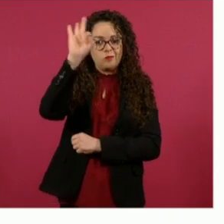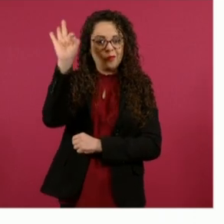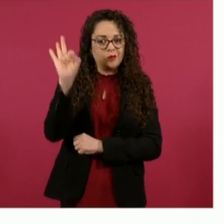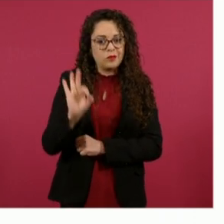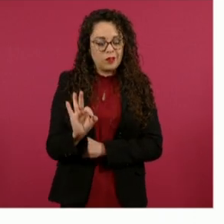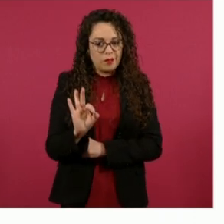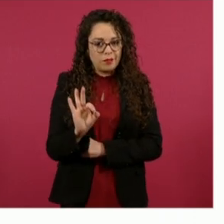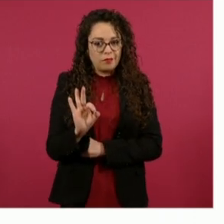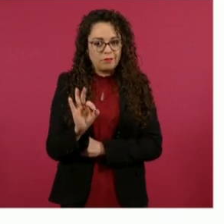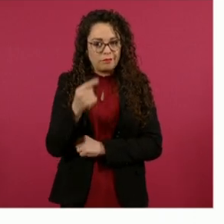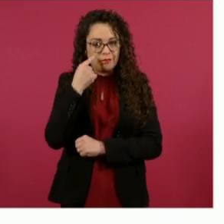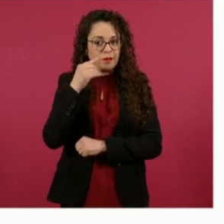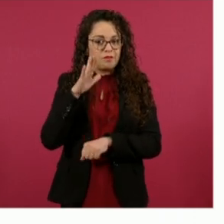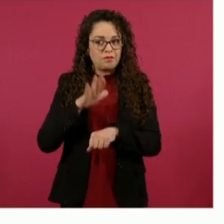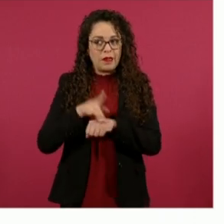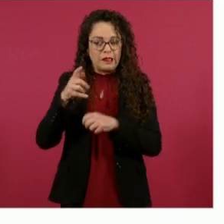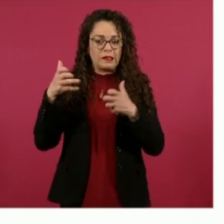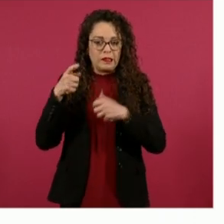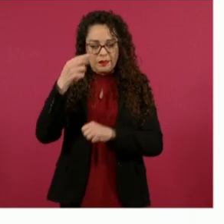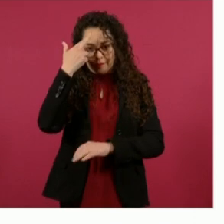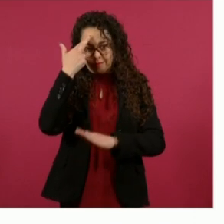de este delito. Adelante.